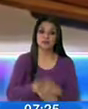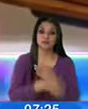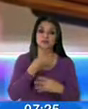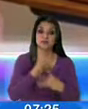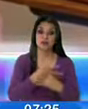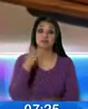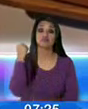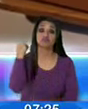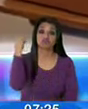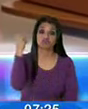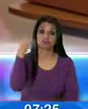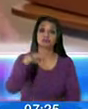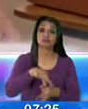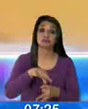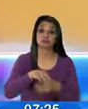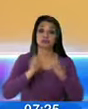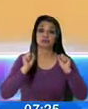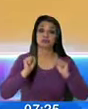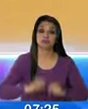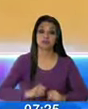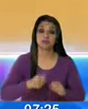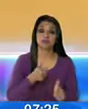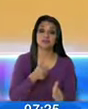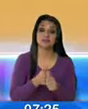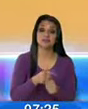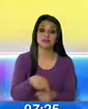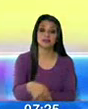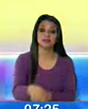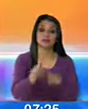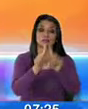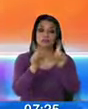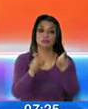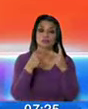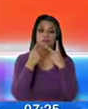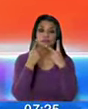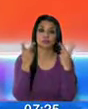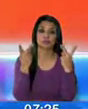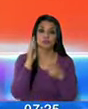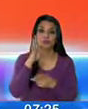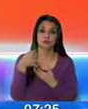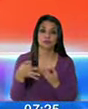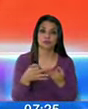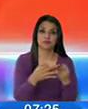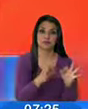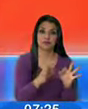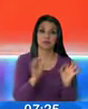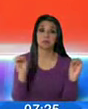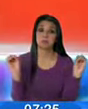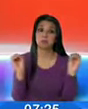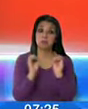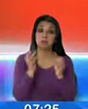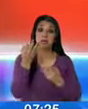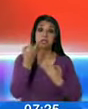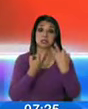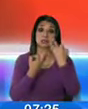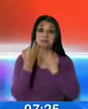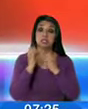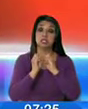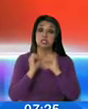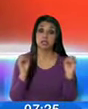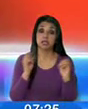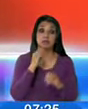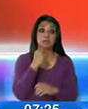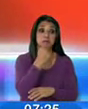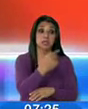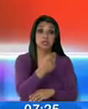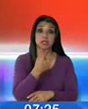derecho facultativo al voto de cara a la consulta popular. O sea, no, porque no nos explicaron nada, porque nos llegaron a decir nomás que